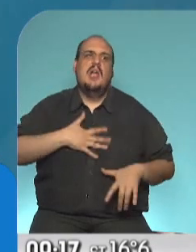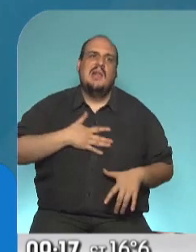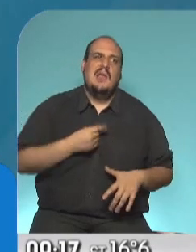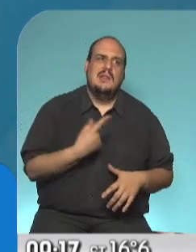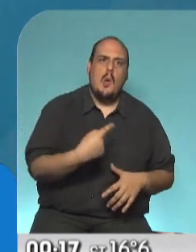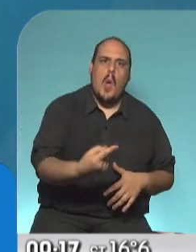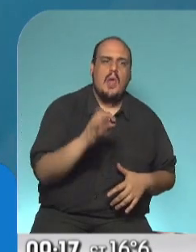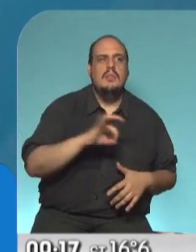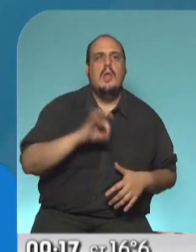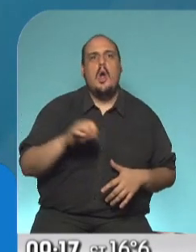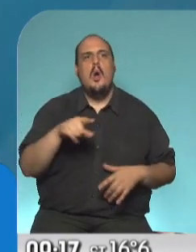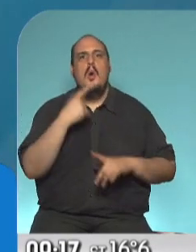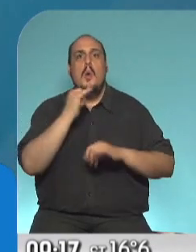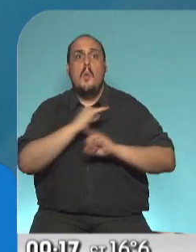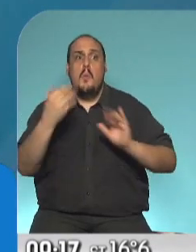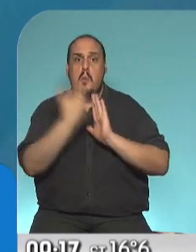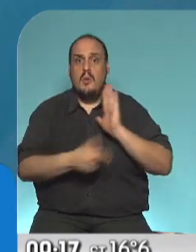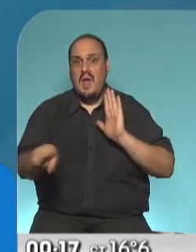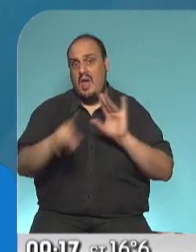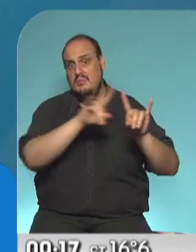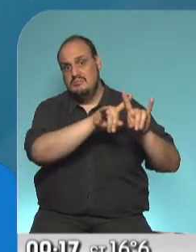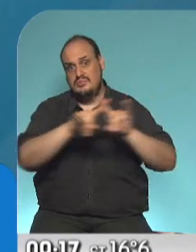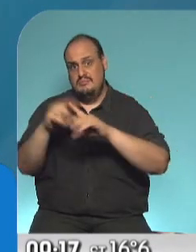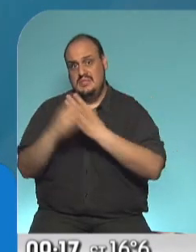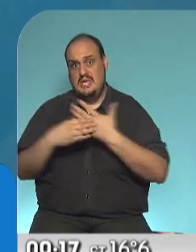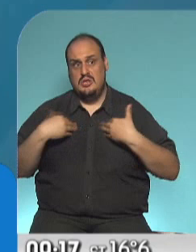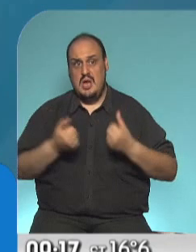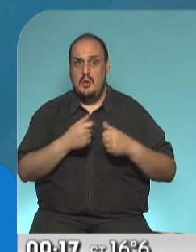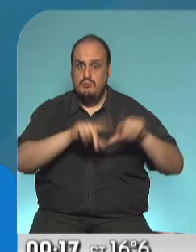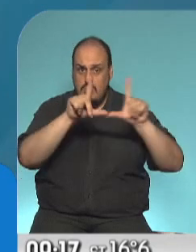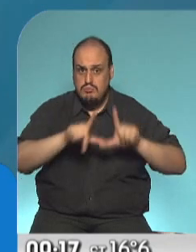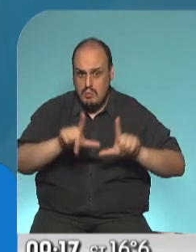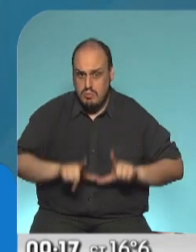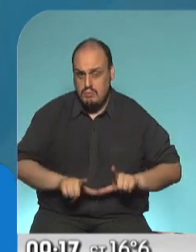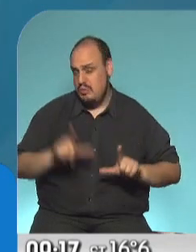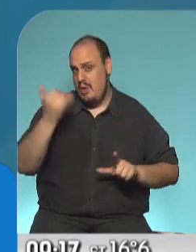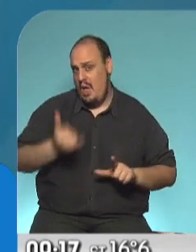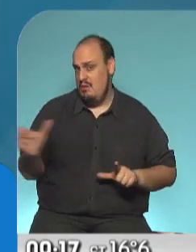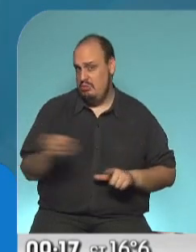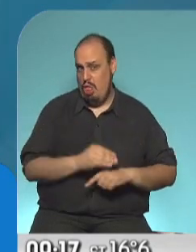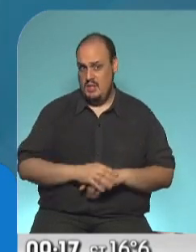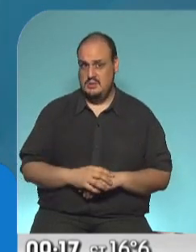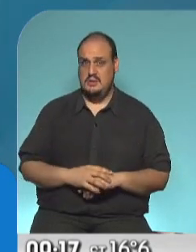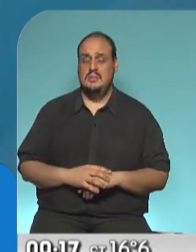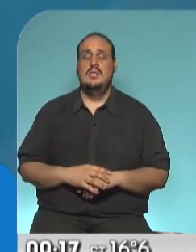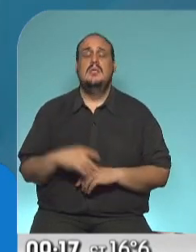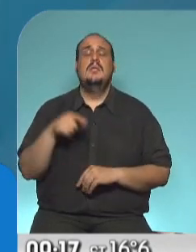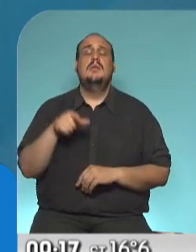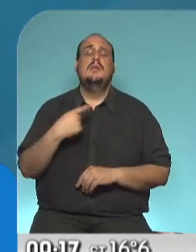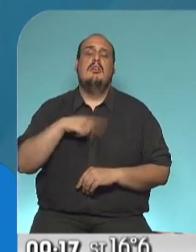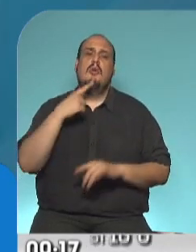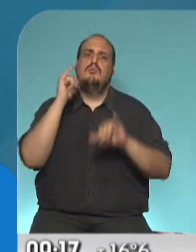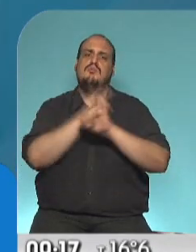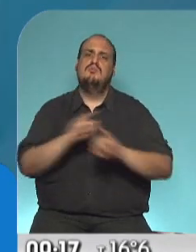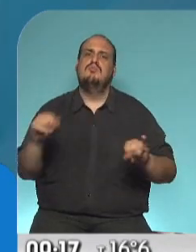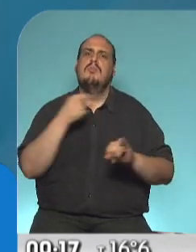publicadas para todos los que quieran ingresar en la página del ministerio de salud y lo que queremos transmitir